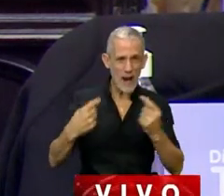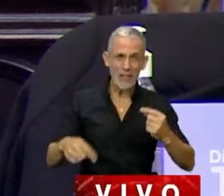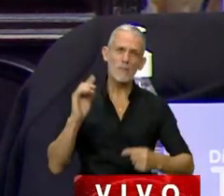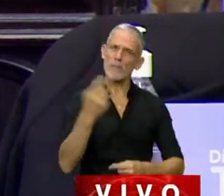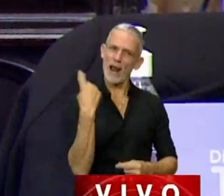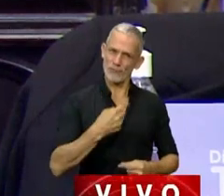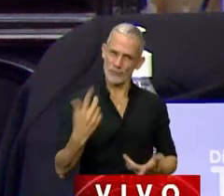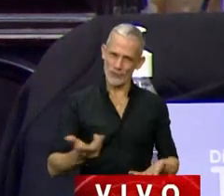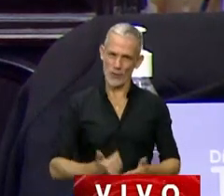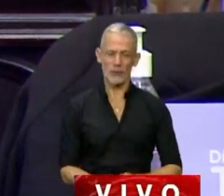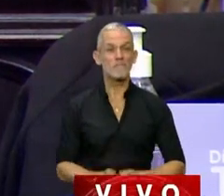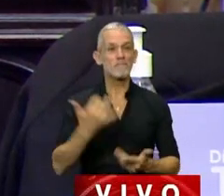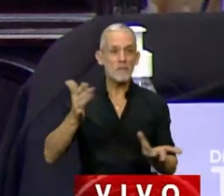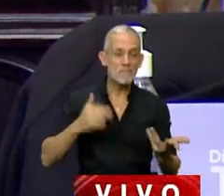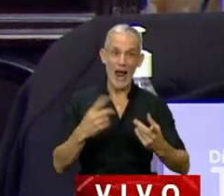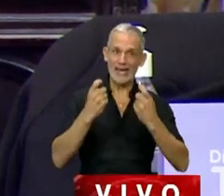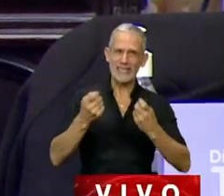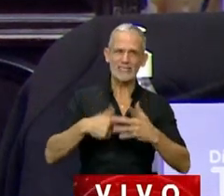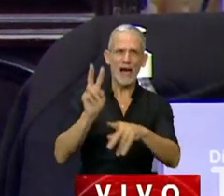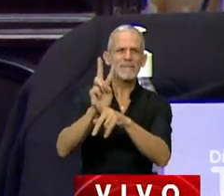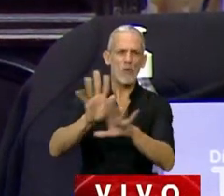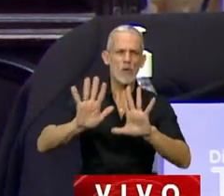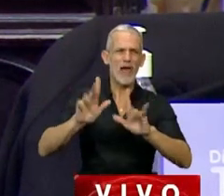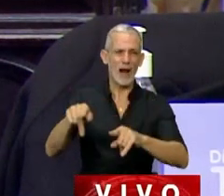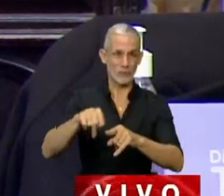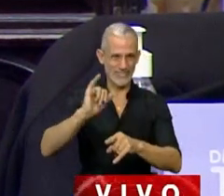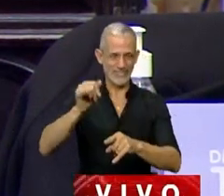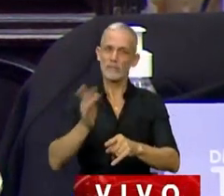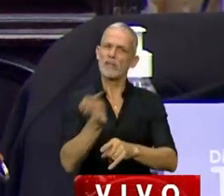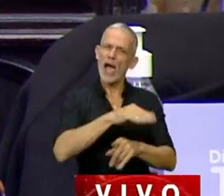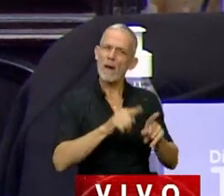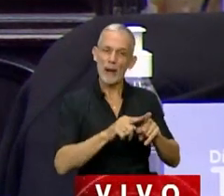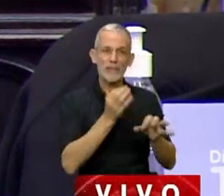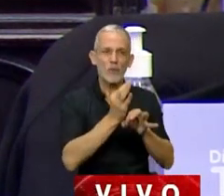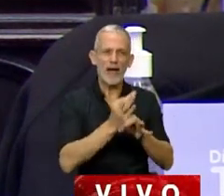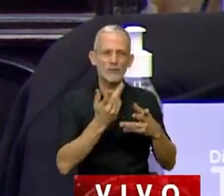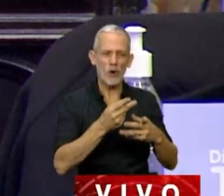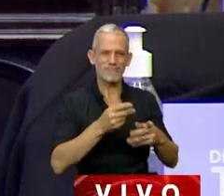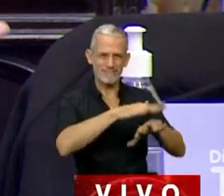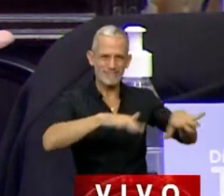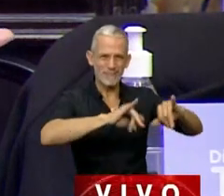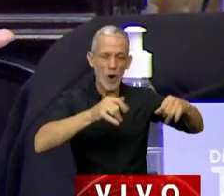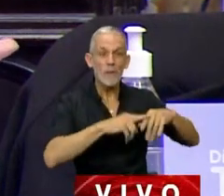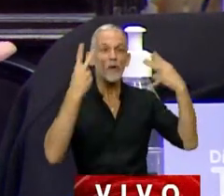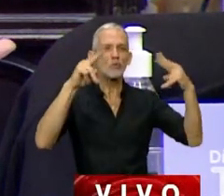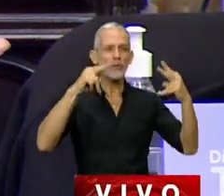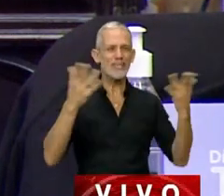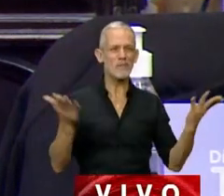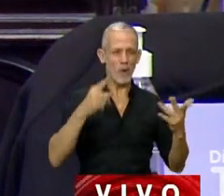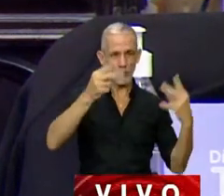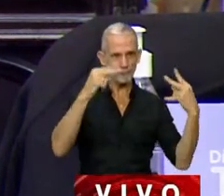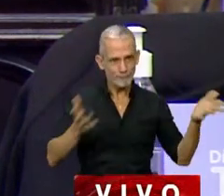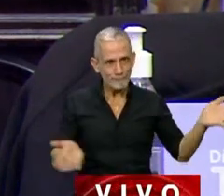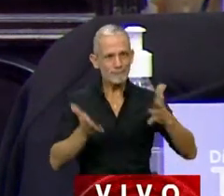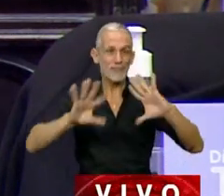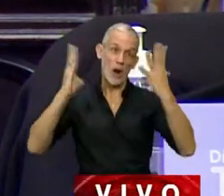todos nosotros. Entonces, tenemos por un lado la necesidad de la conservación y por otro lado la educación ambiental, el turismo, que hoy en día en